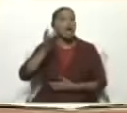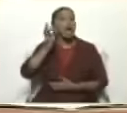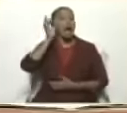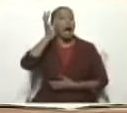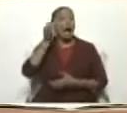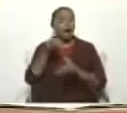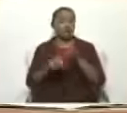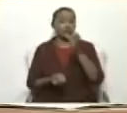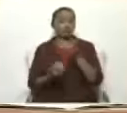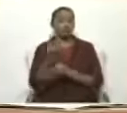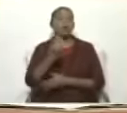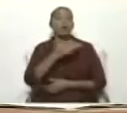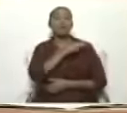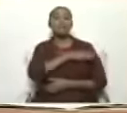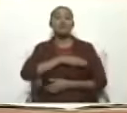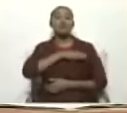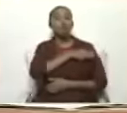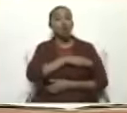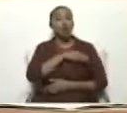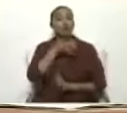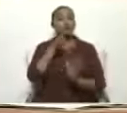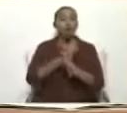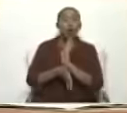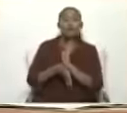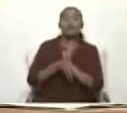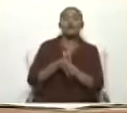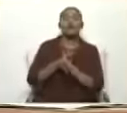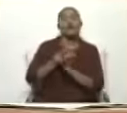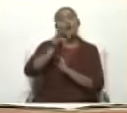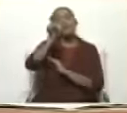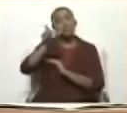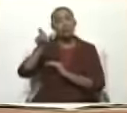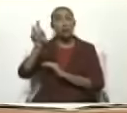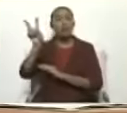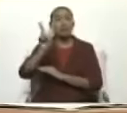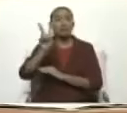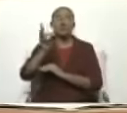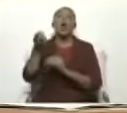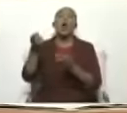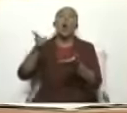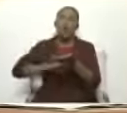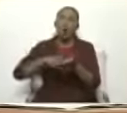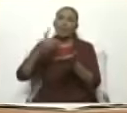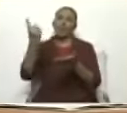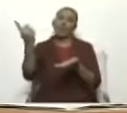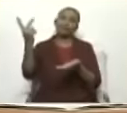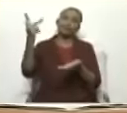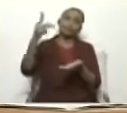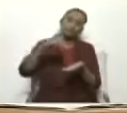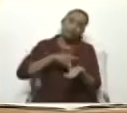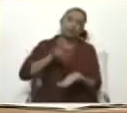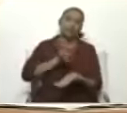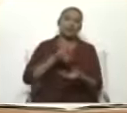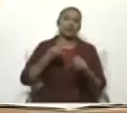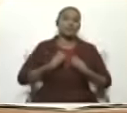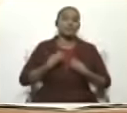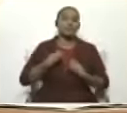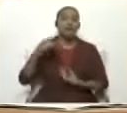para regresar. ¿Cuántos venezolanos han regresado? Traídos en vuelos nacionales, puestos aviones por el presidente Nicolás